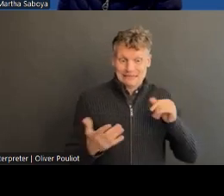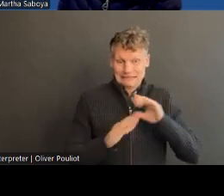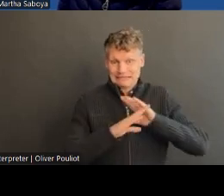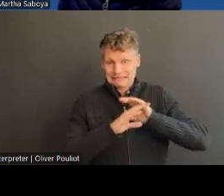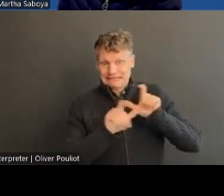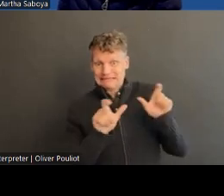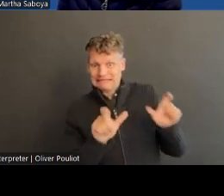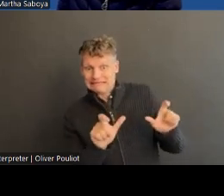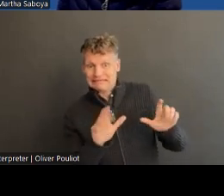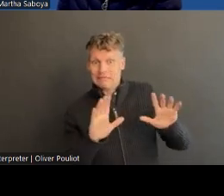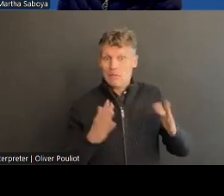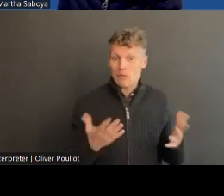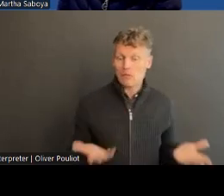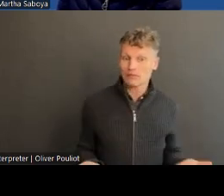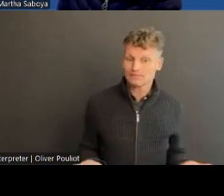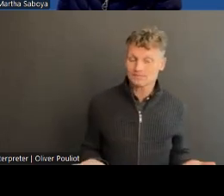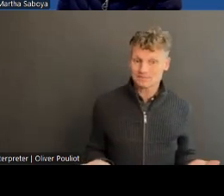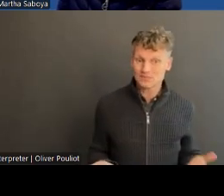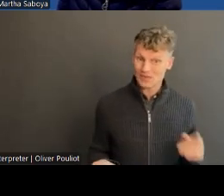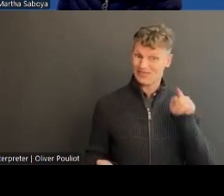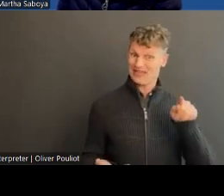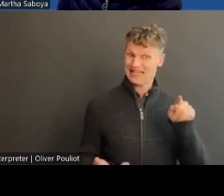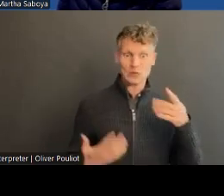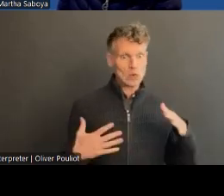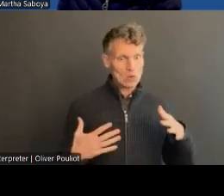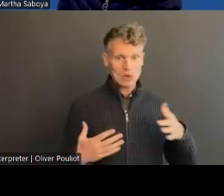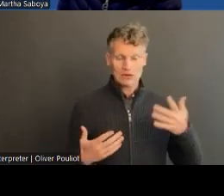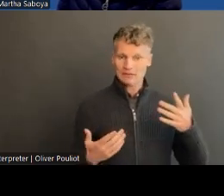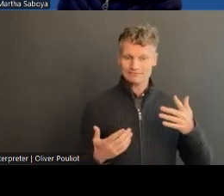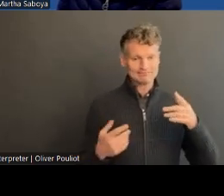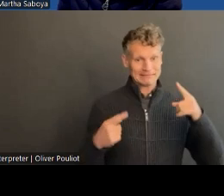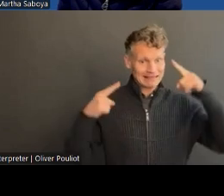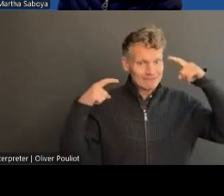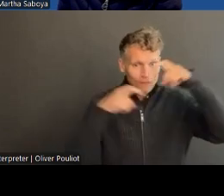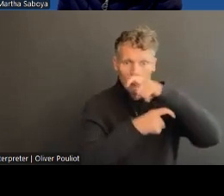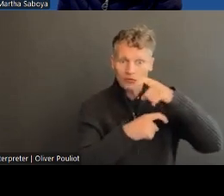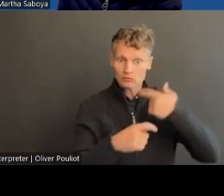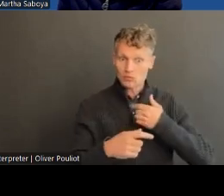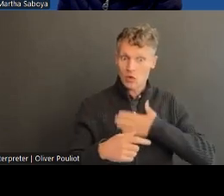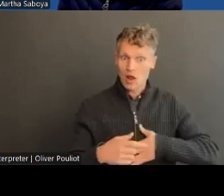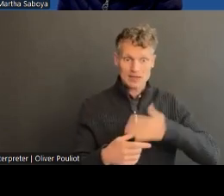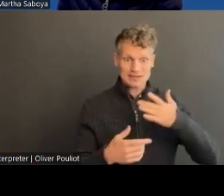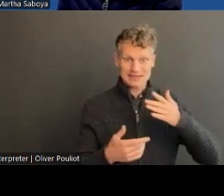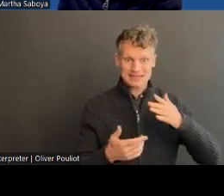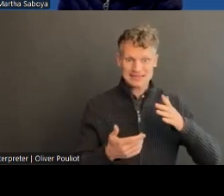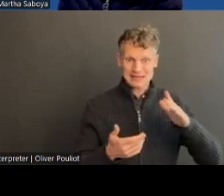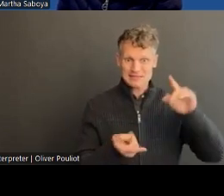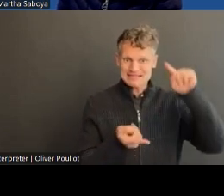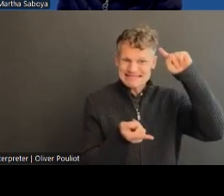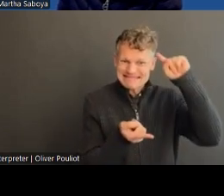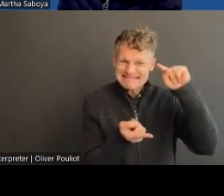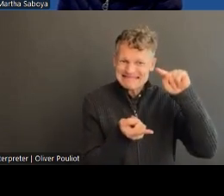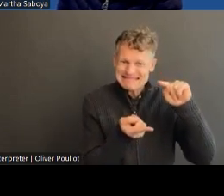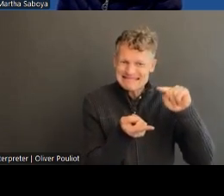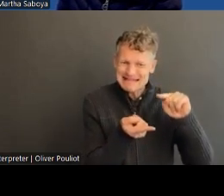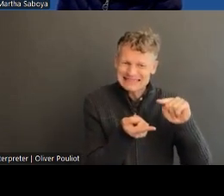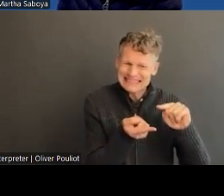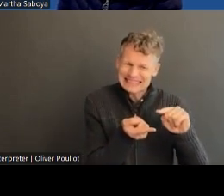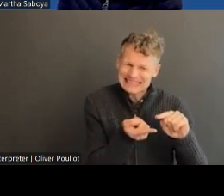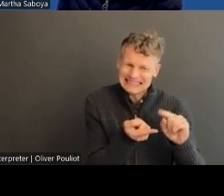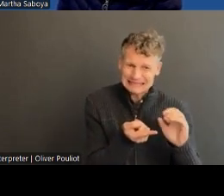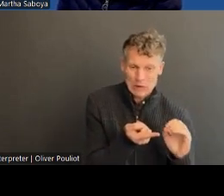que sea más difícil la transmisibilidad y las poblaciones